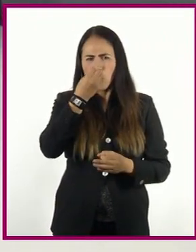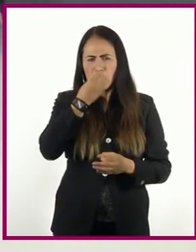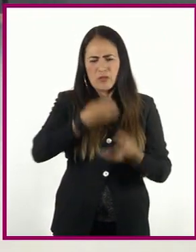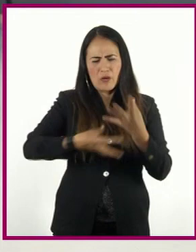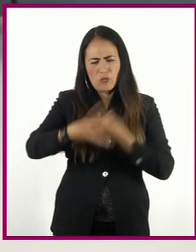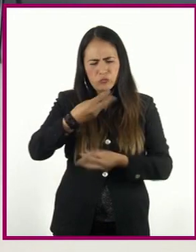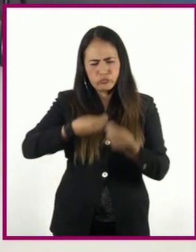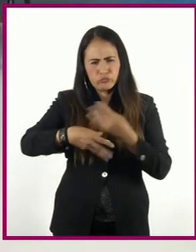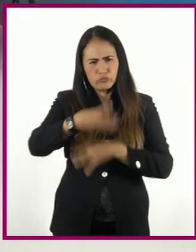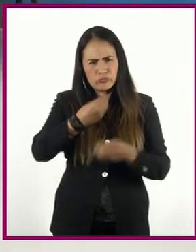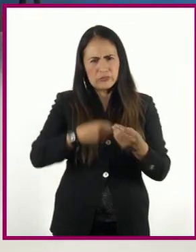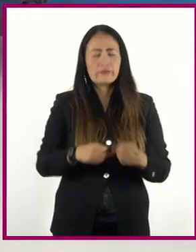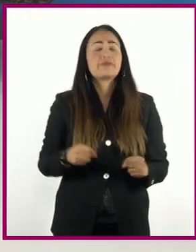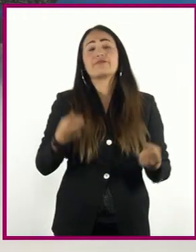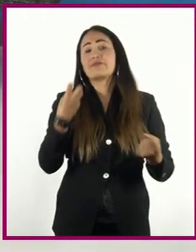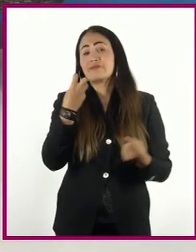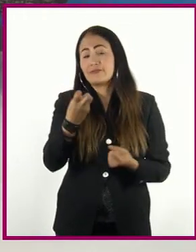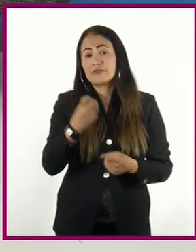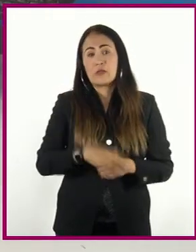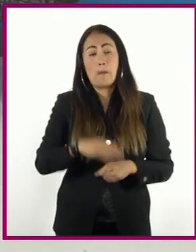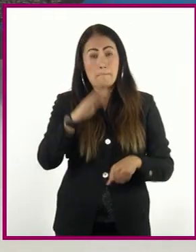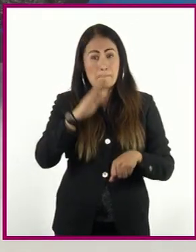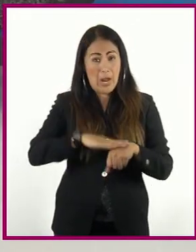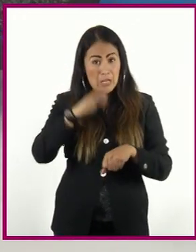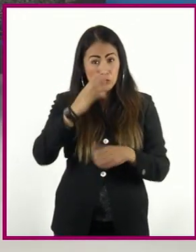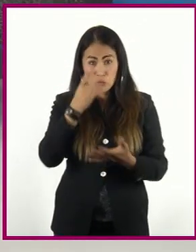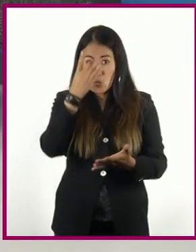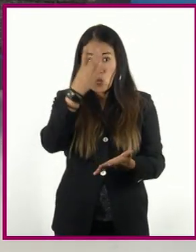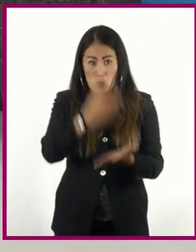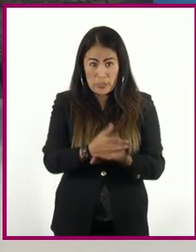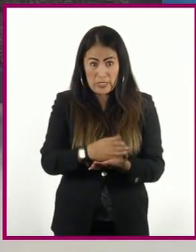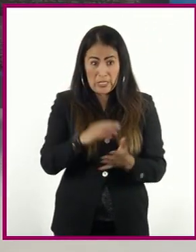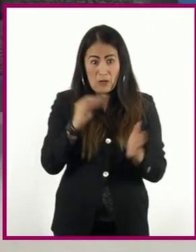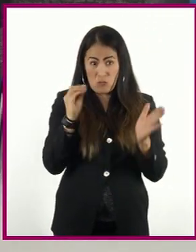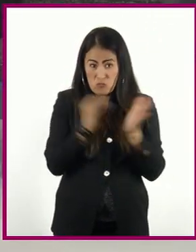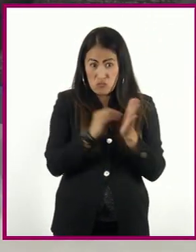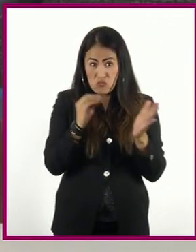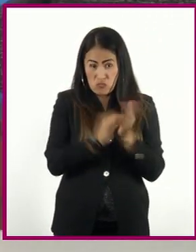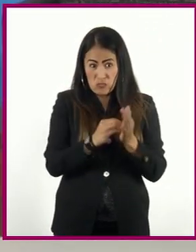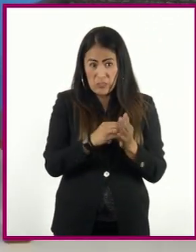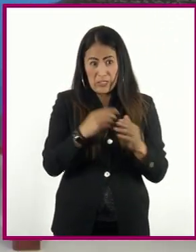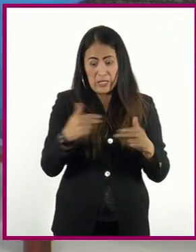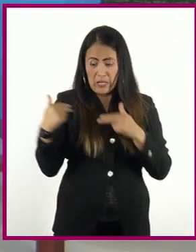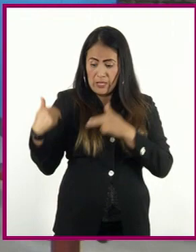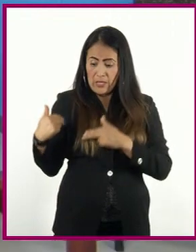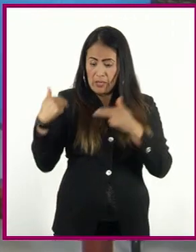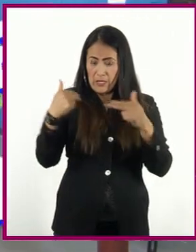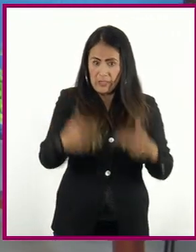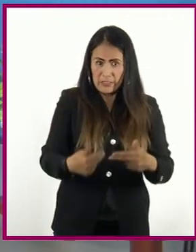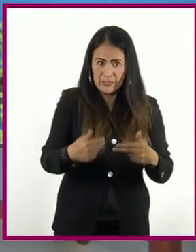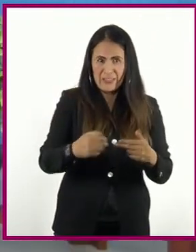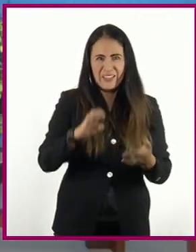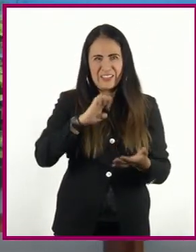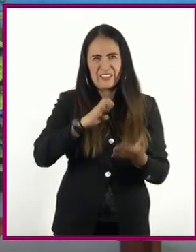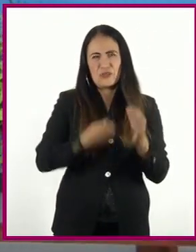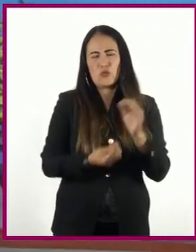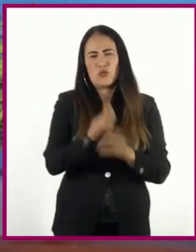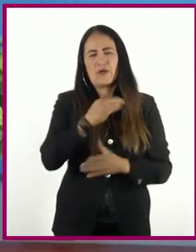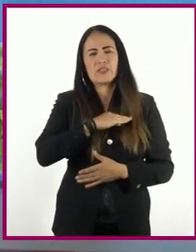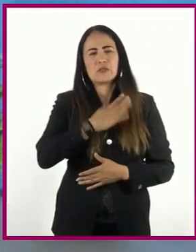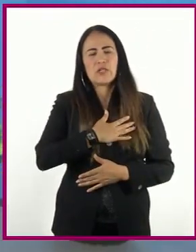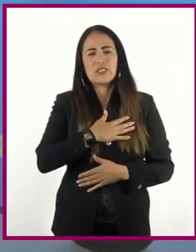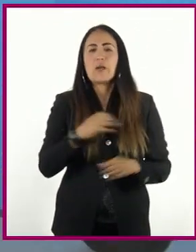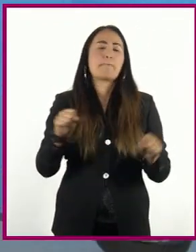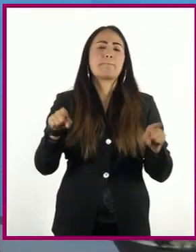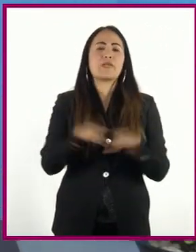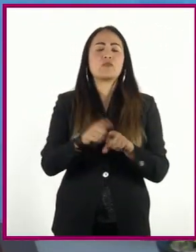una de las más conocidas, esta no es la única tradición que se conserva como herencia de la época virreinal. El Día de la